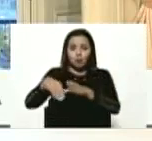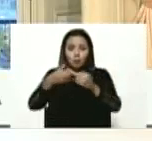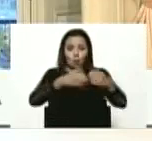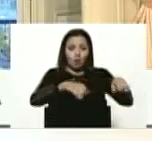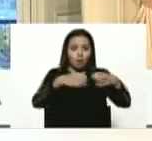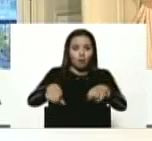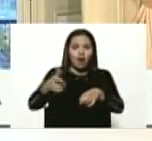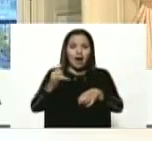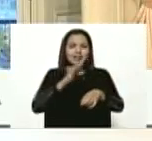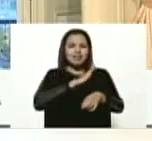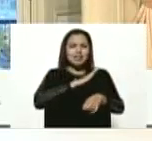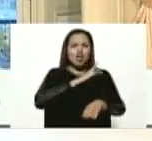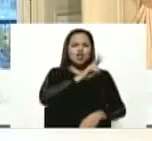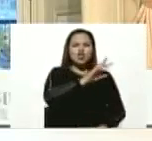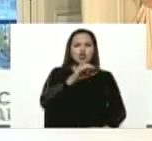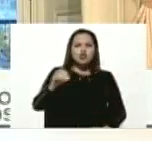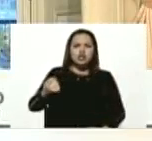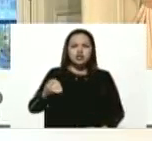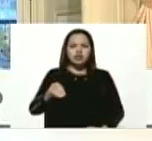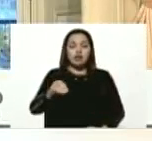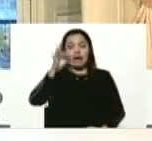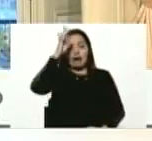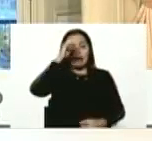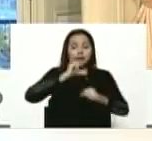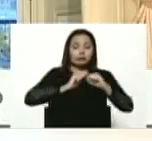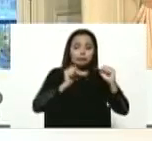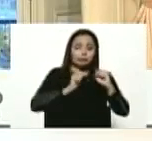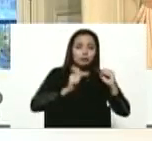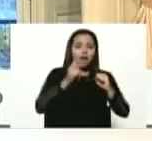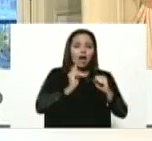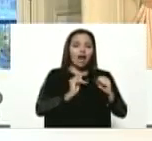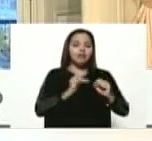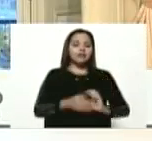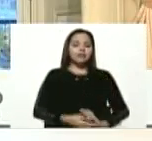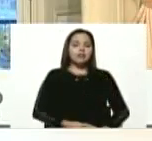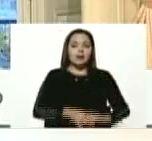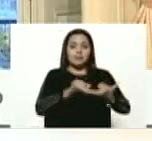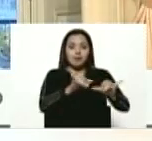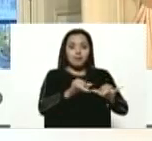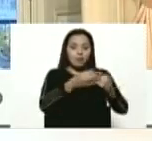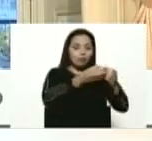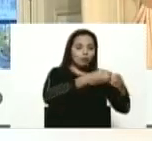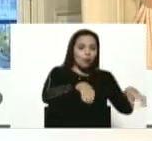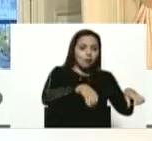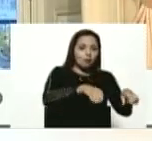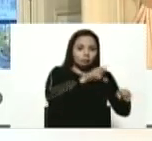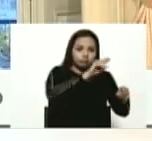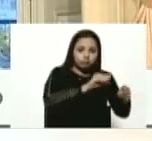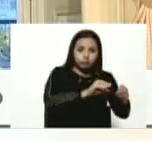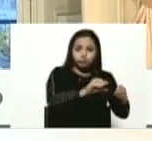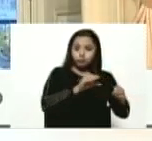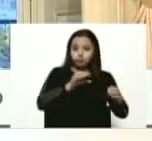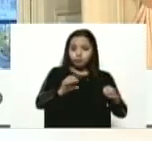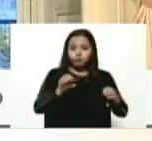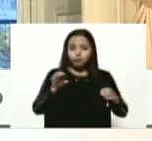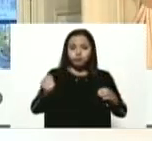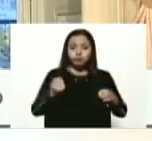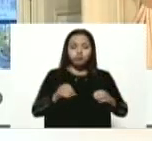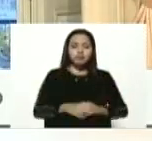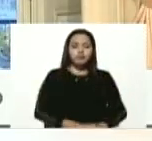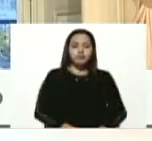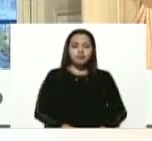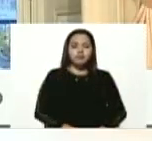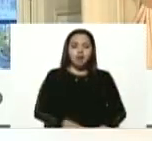Hemos tenido hasta 200 gallinitas y esas gallinitas ponen sus huevitos y esos huevitos yo se los